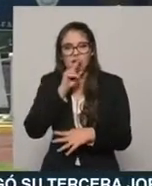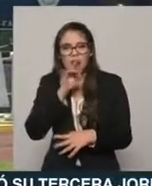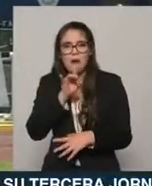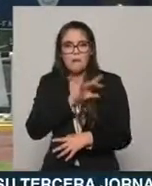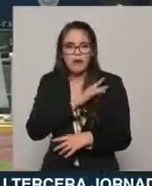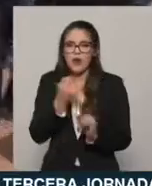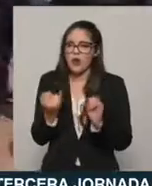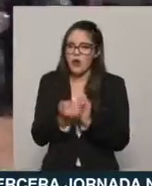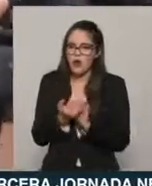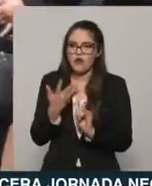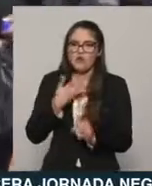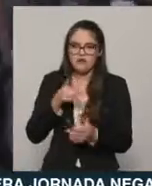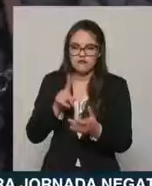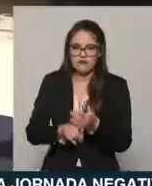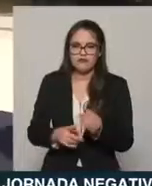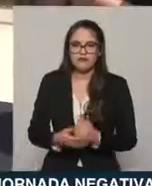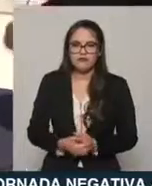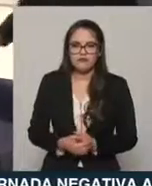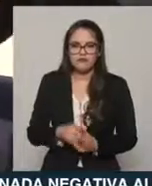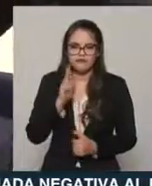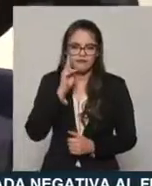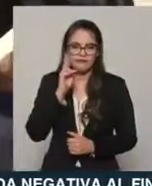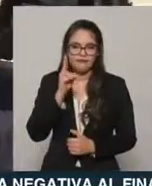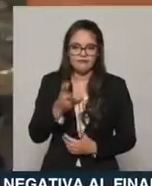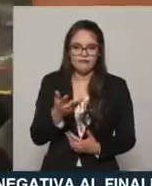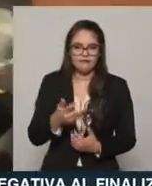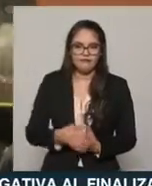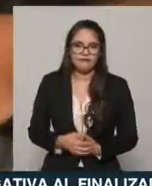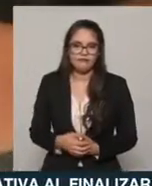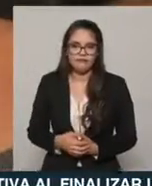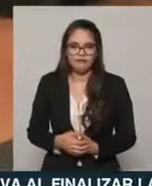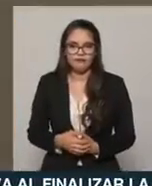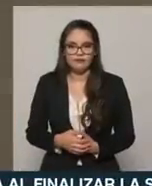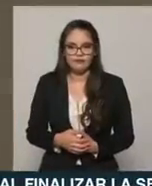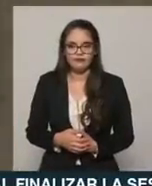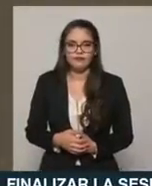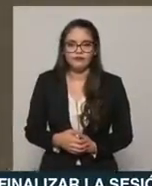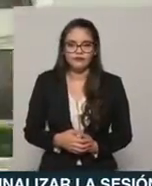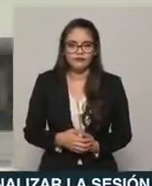temores. En las imágenes, Joel Arias, Saray Mariscal, 21 Noticias.